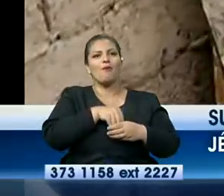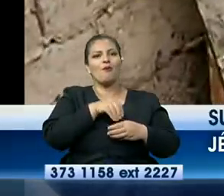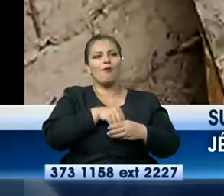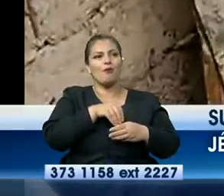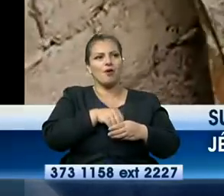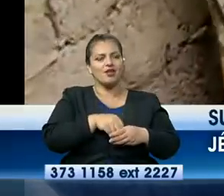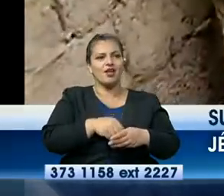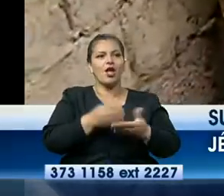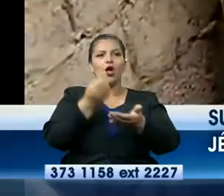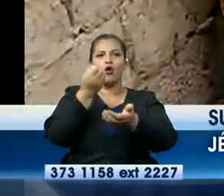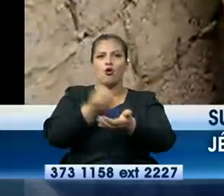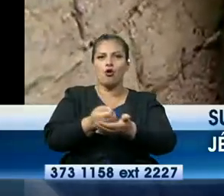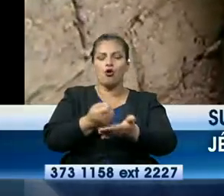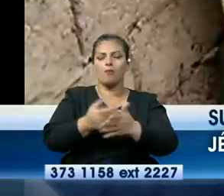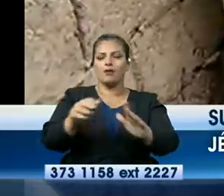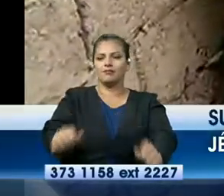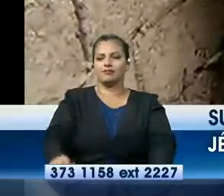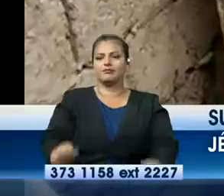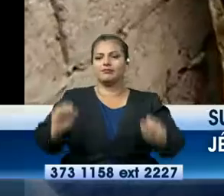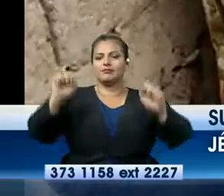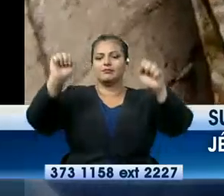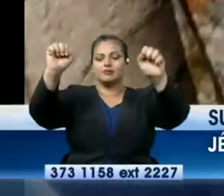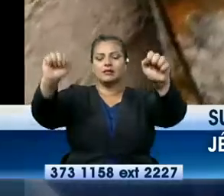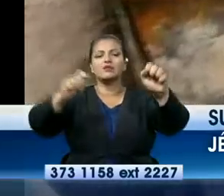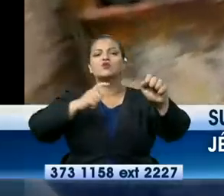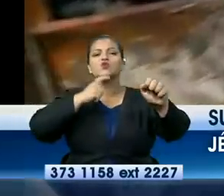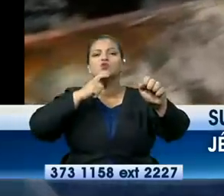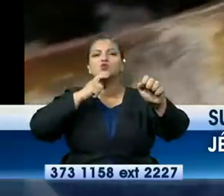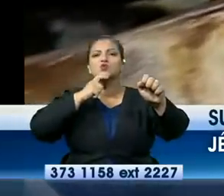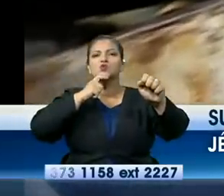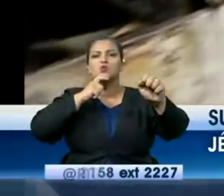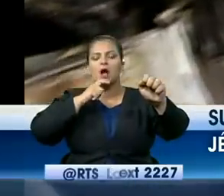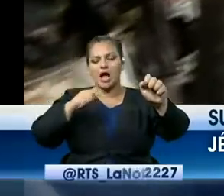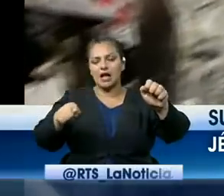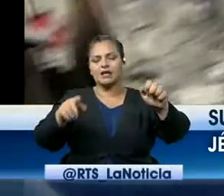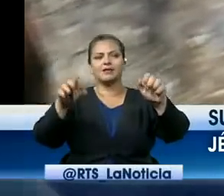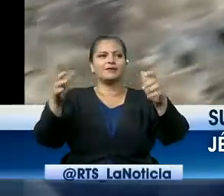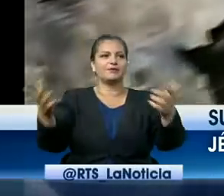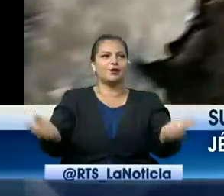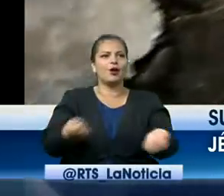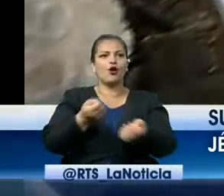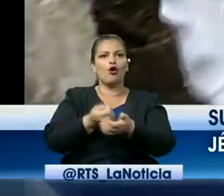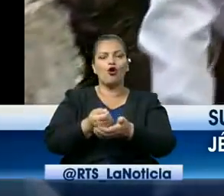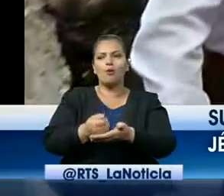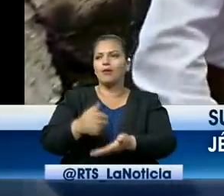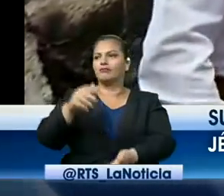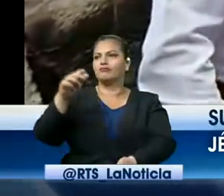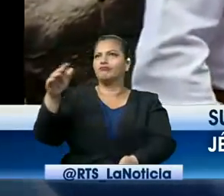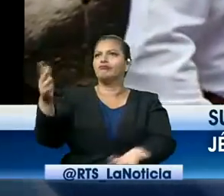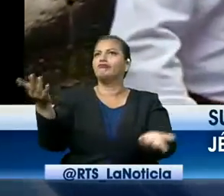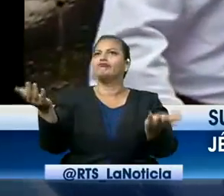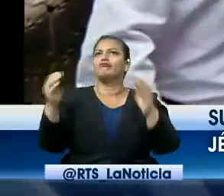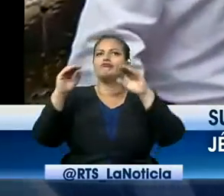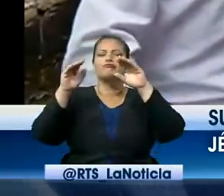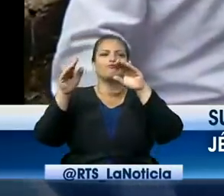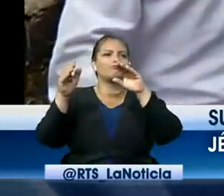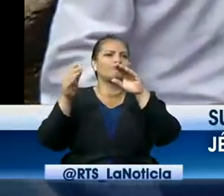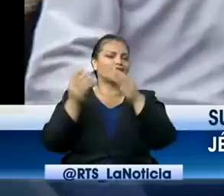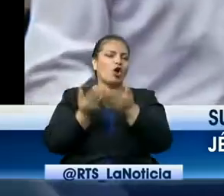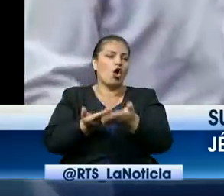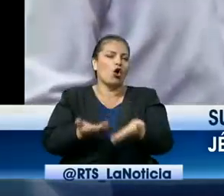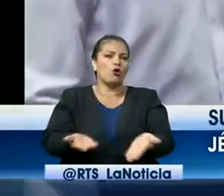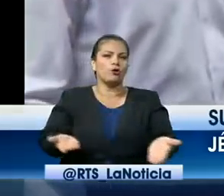a compañeros para que nos indique esta situación ustedes tenían esa aspiración ese anhelo de montar un negocio en semana había